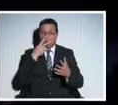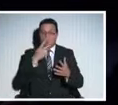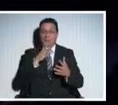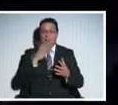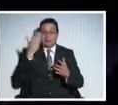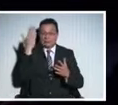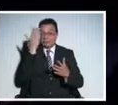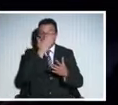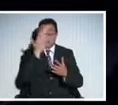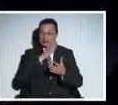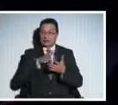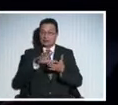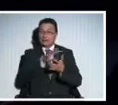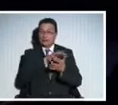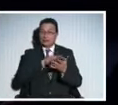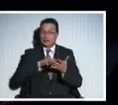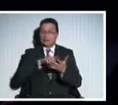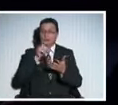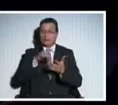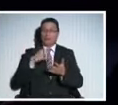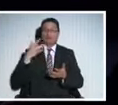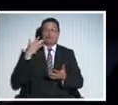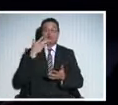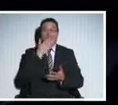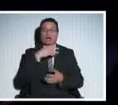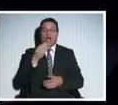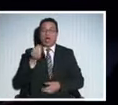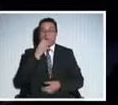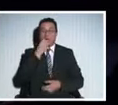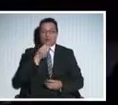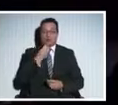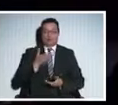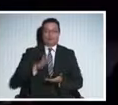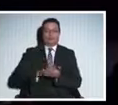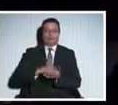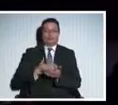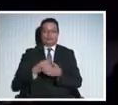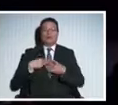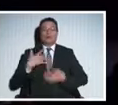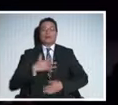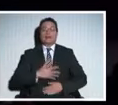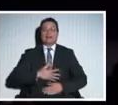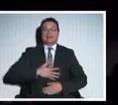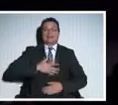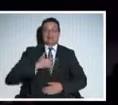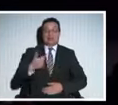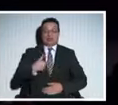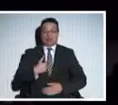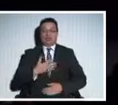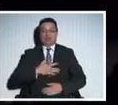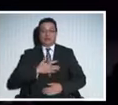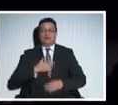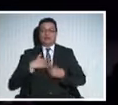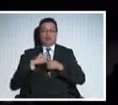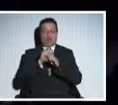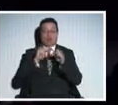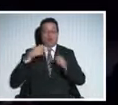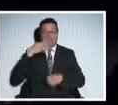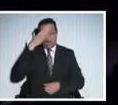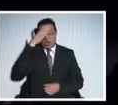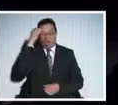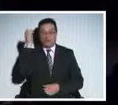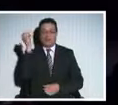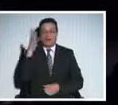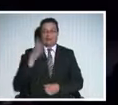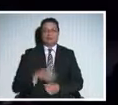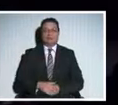negrito, que me rico la comida, me gusto. La forma que me siento yo no puedo olvidarla.